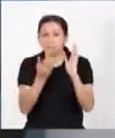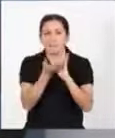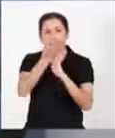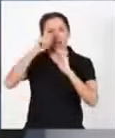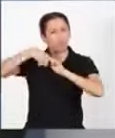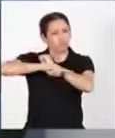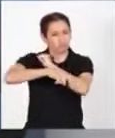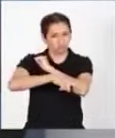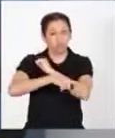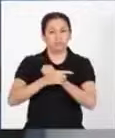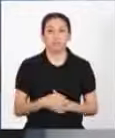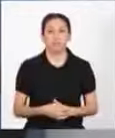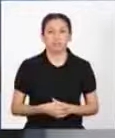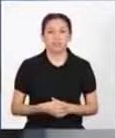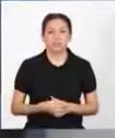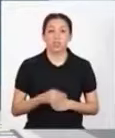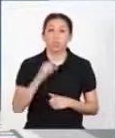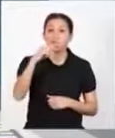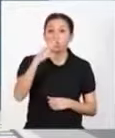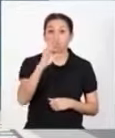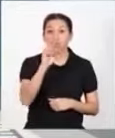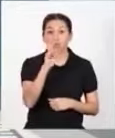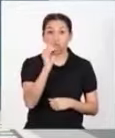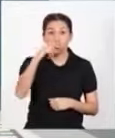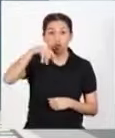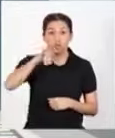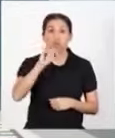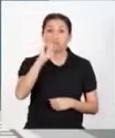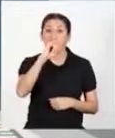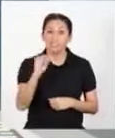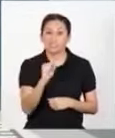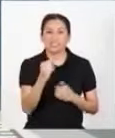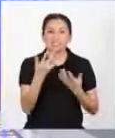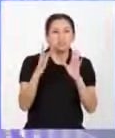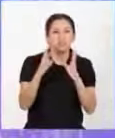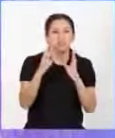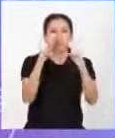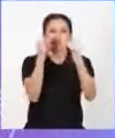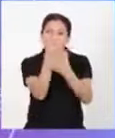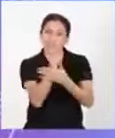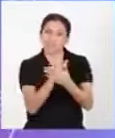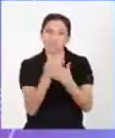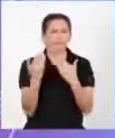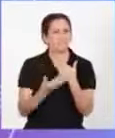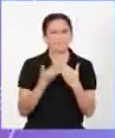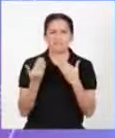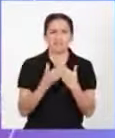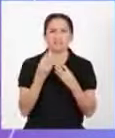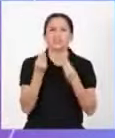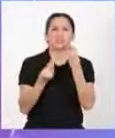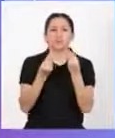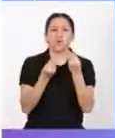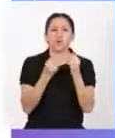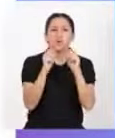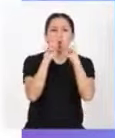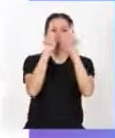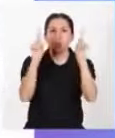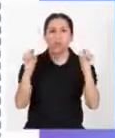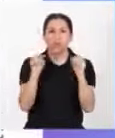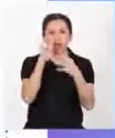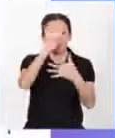es más detallado! Un croquis es un dibujo simple, hecho a